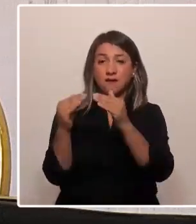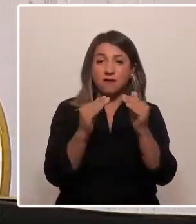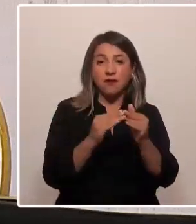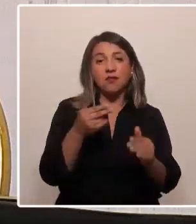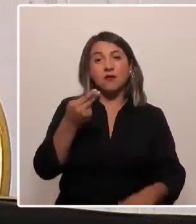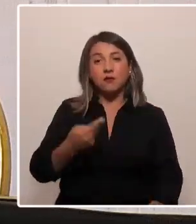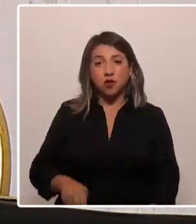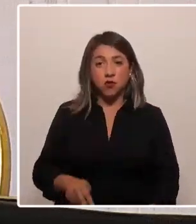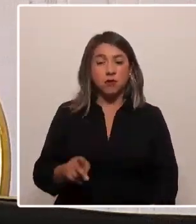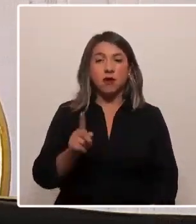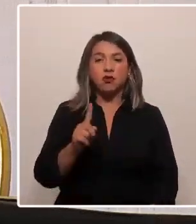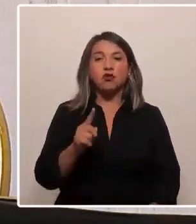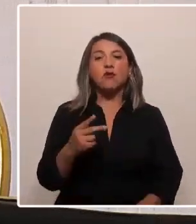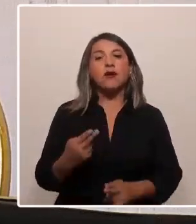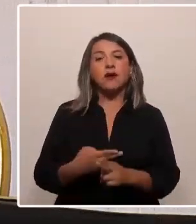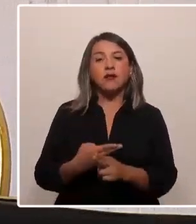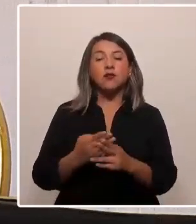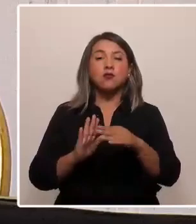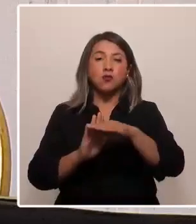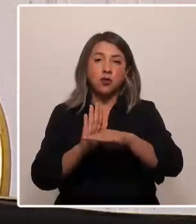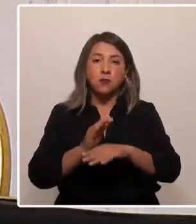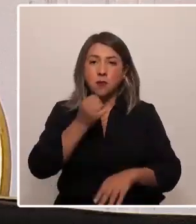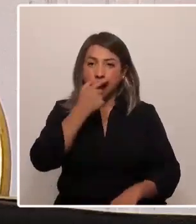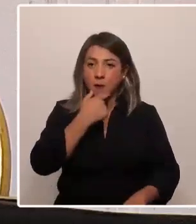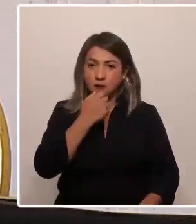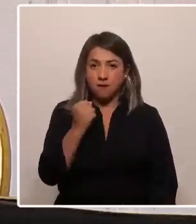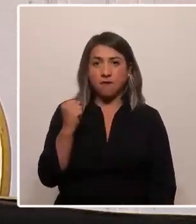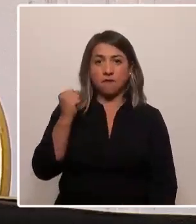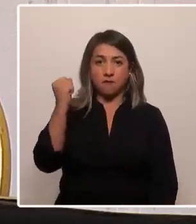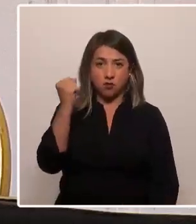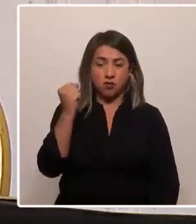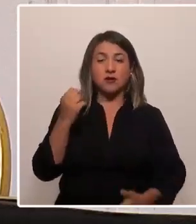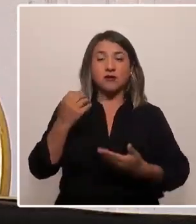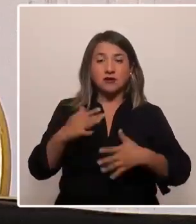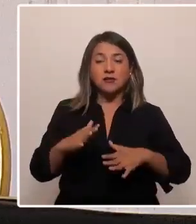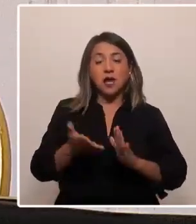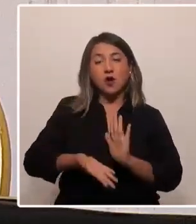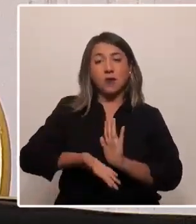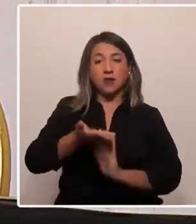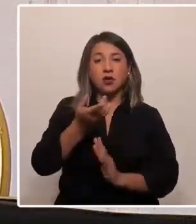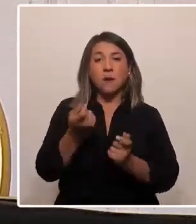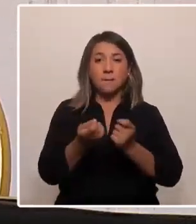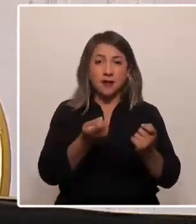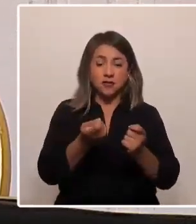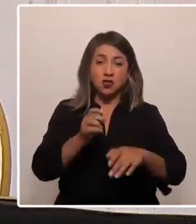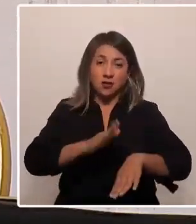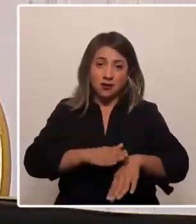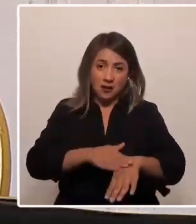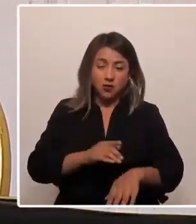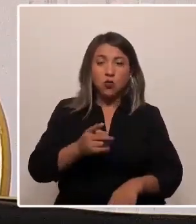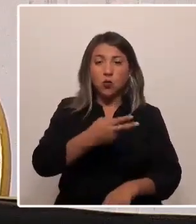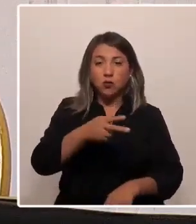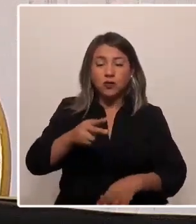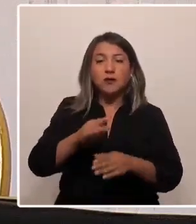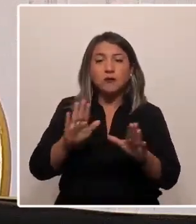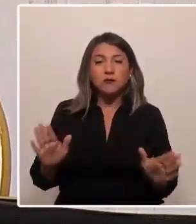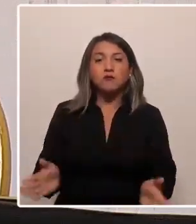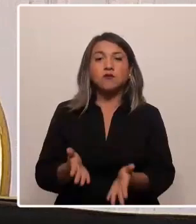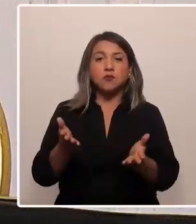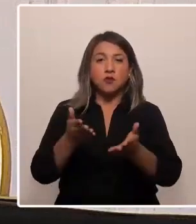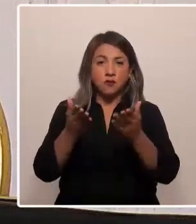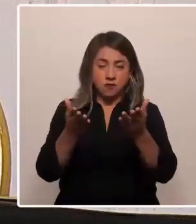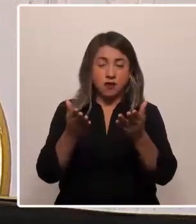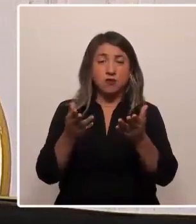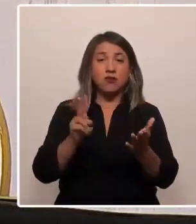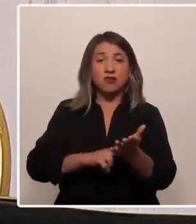en arriendo como quería el programa de Boric. Ustedes causaron esta inflación, ustedes aumentaron el precio de los créditos, ustedes promovieron una inmigración descontrolada que ha